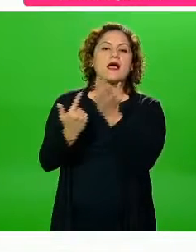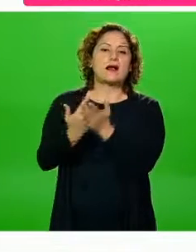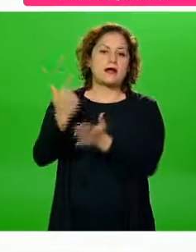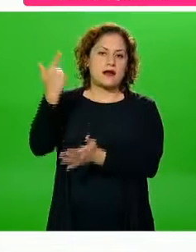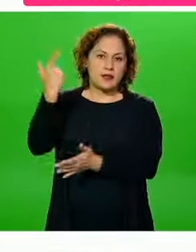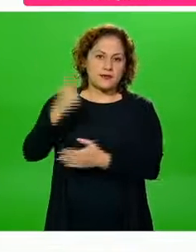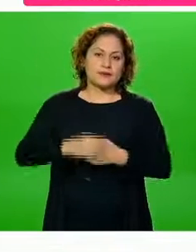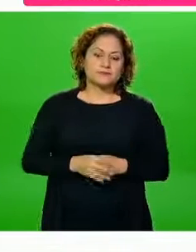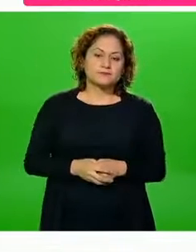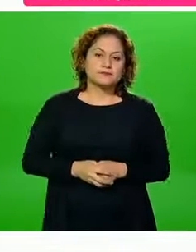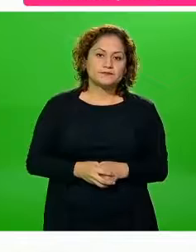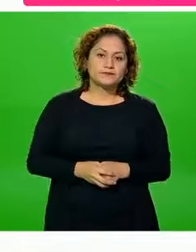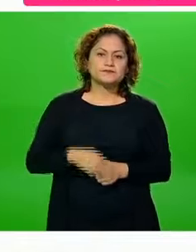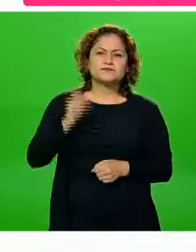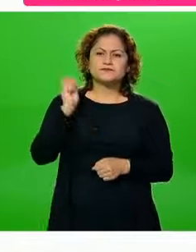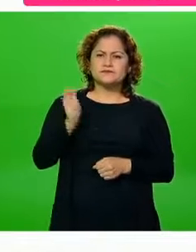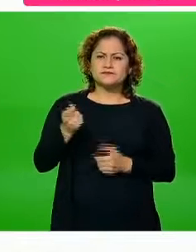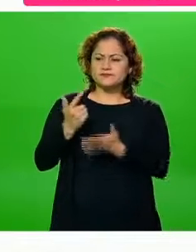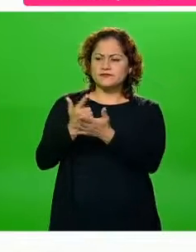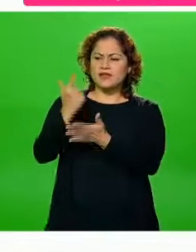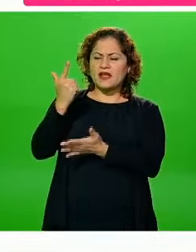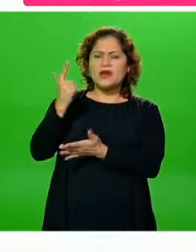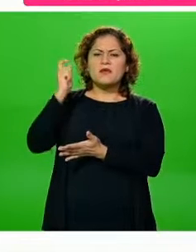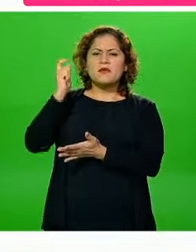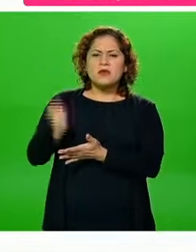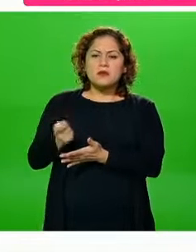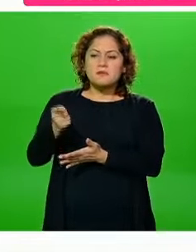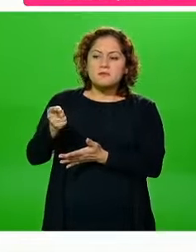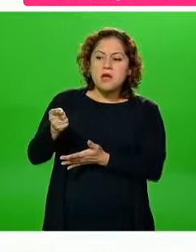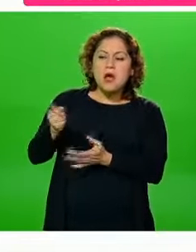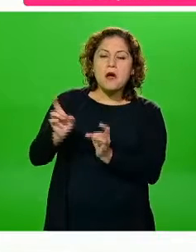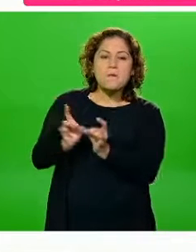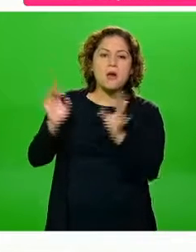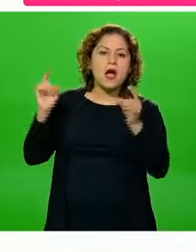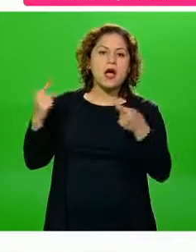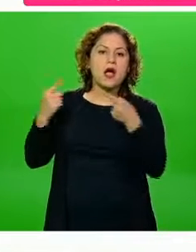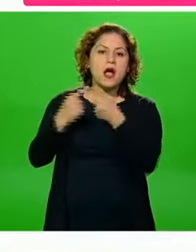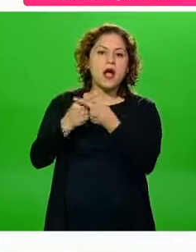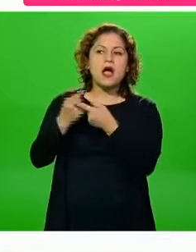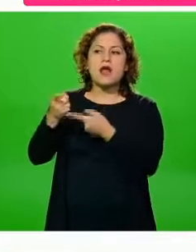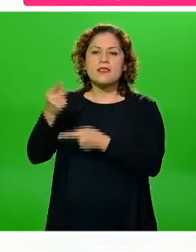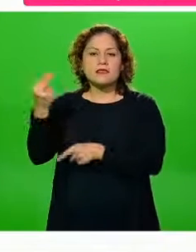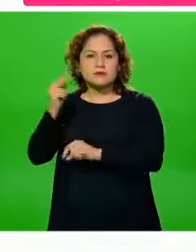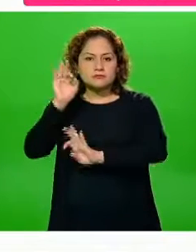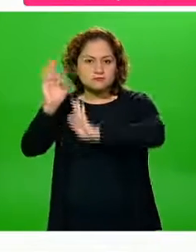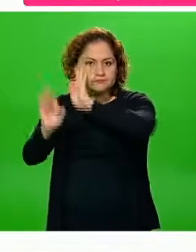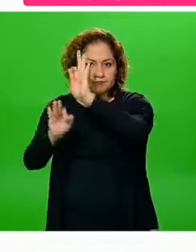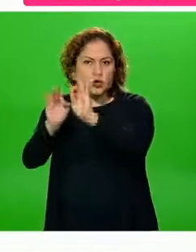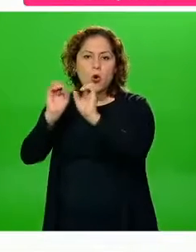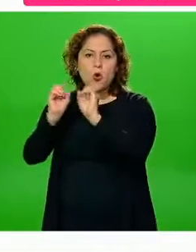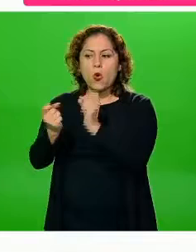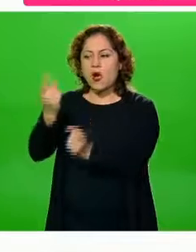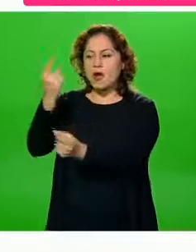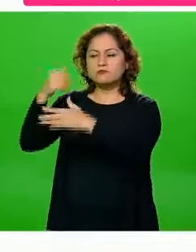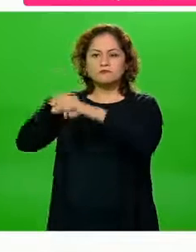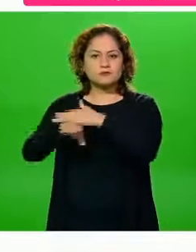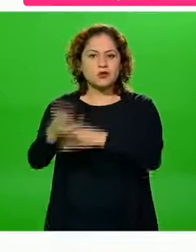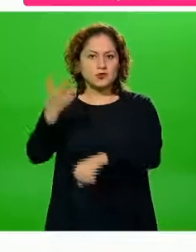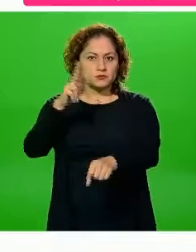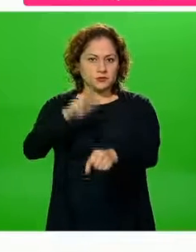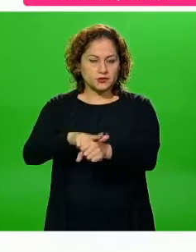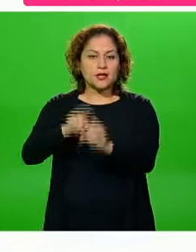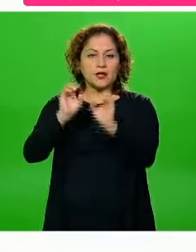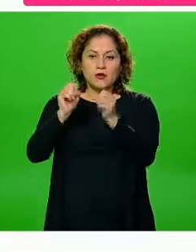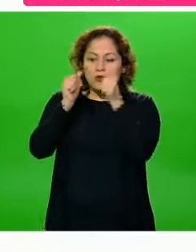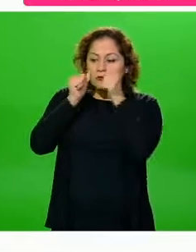quiere decir que requirieron alguna atención especializada, inclusive hospitalización o seguimiento